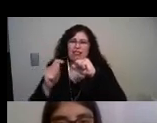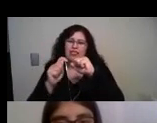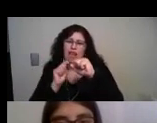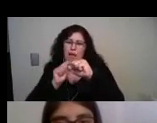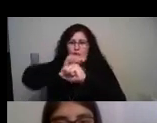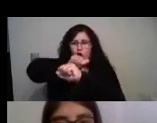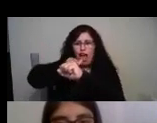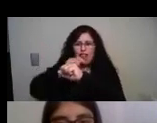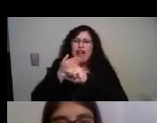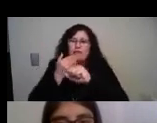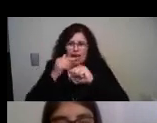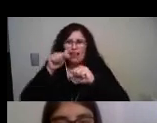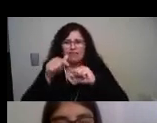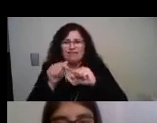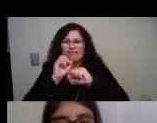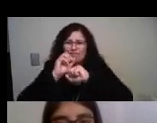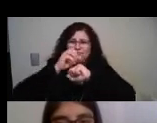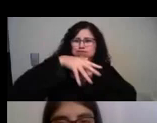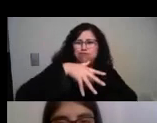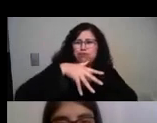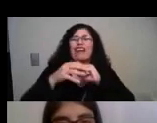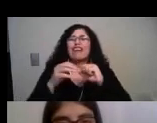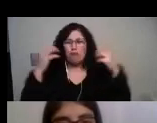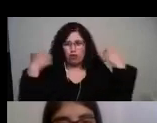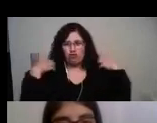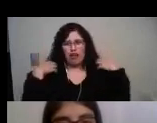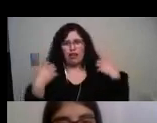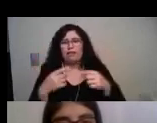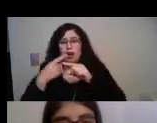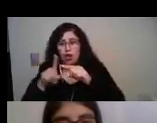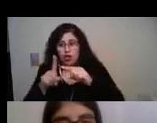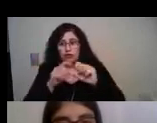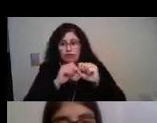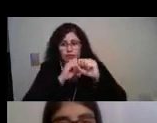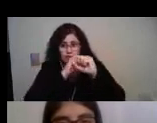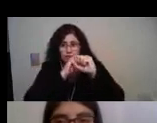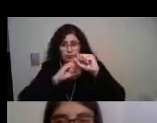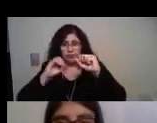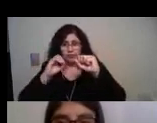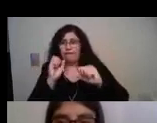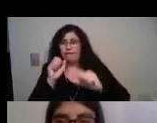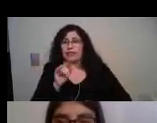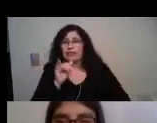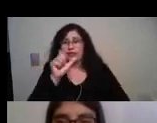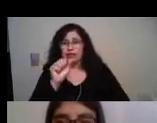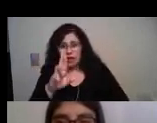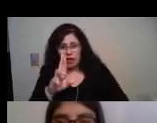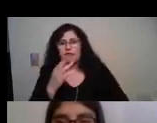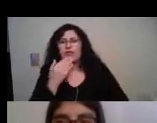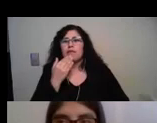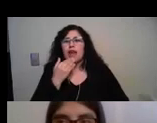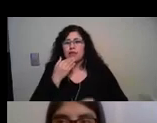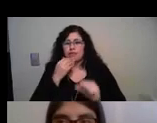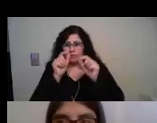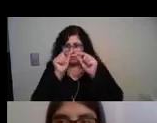En tanto que la circulación posterior del cerebro está representada por la arteria basilar y las arterias vertebrales respectivamente, que